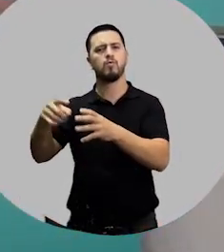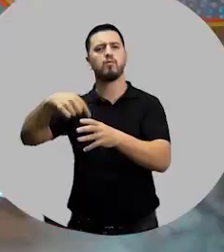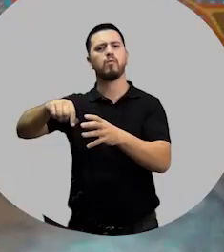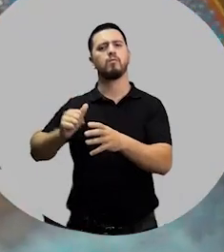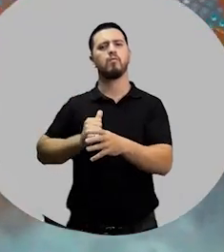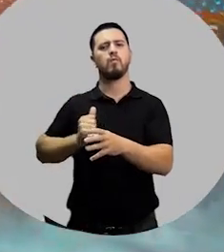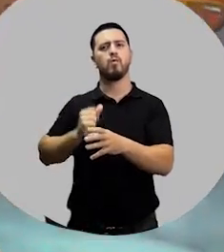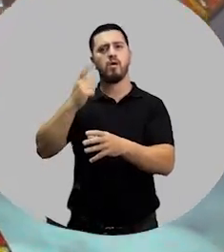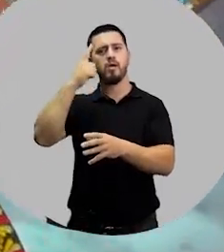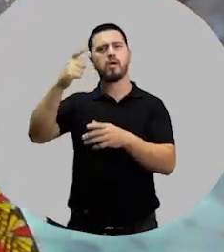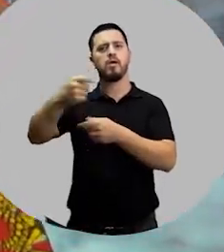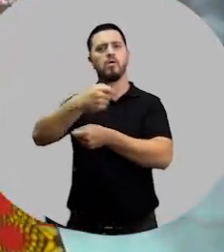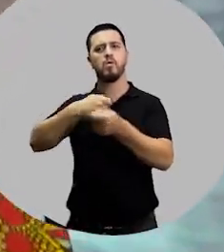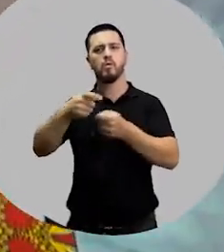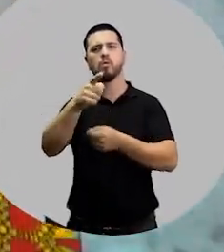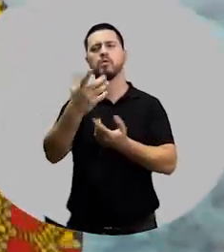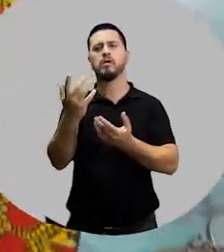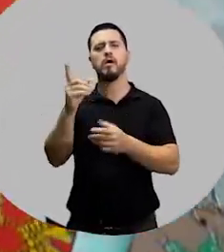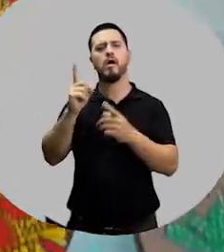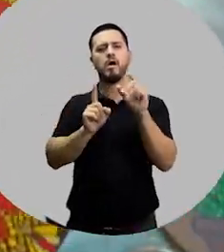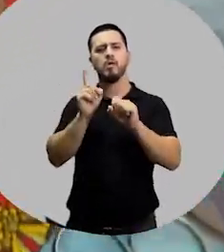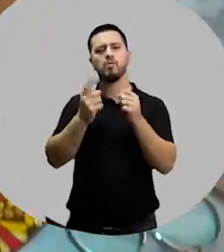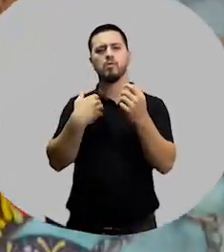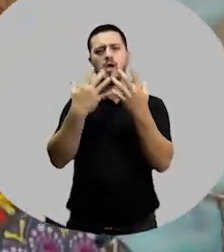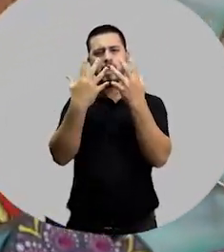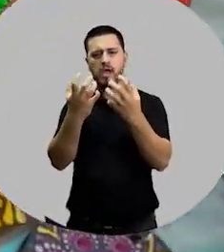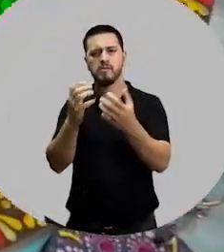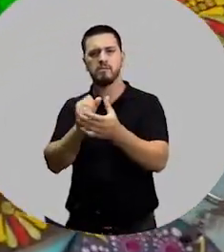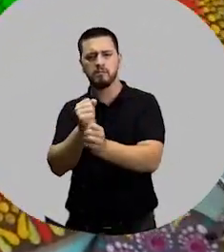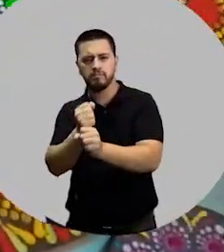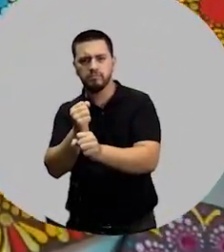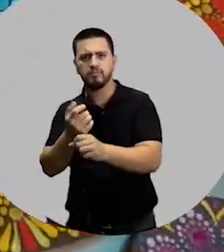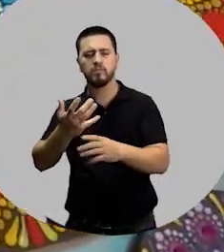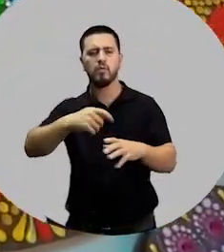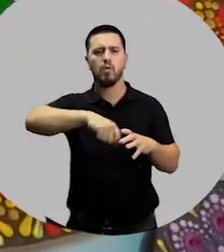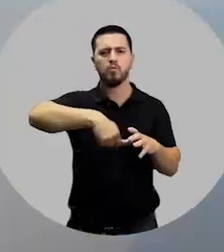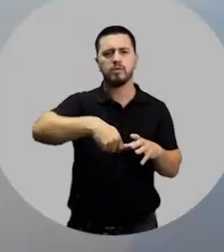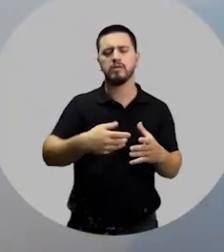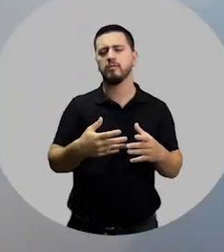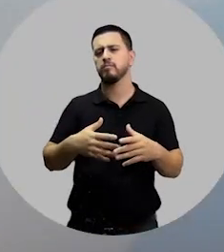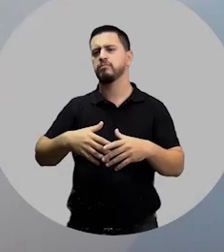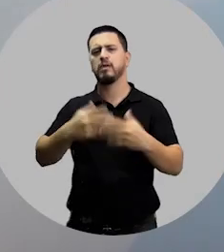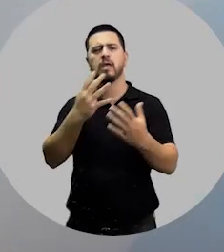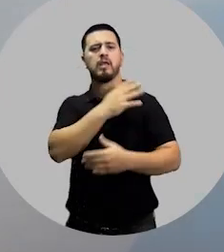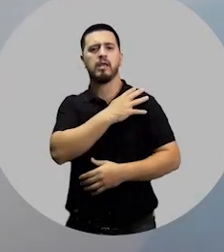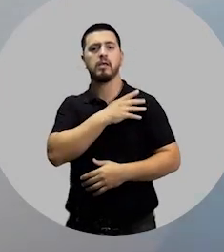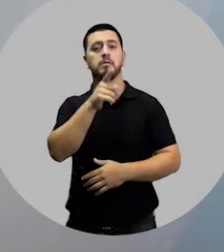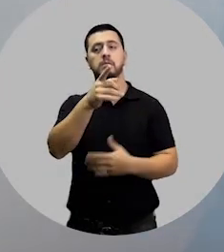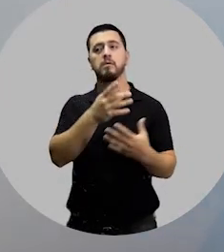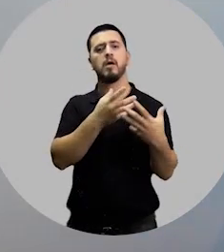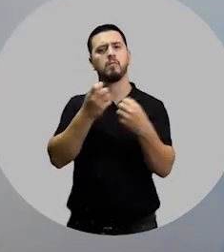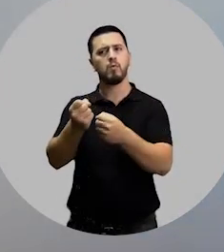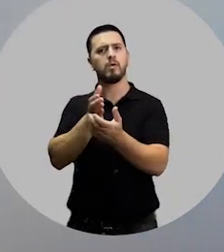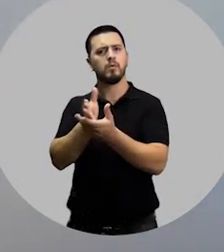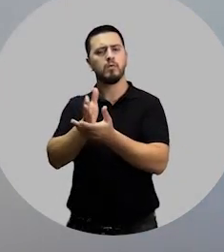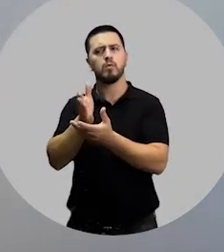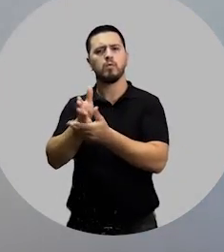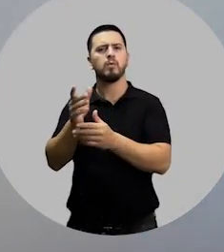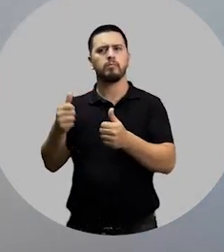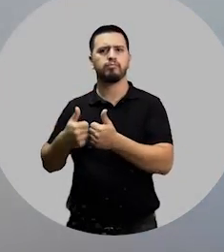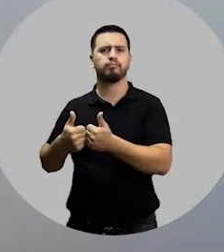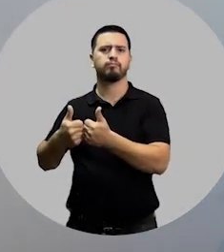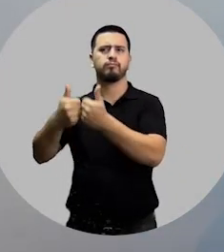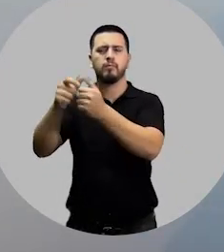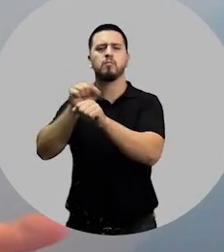mujeres emprendedoras, a todos los artesanos, a todos los que cocinan, y que realmente puedan tener mucha abundancia, que